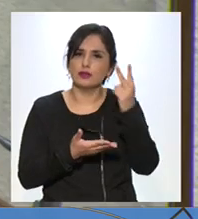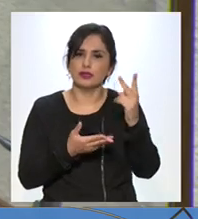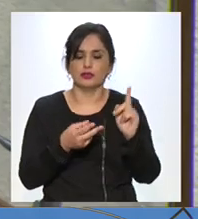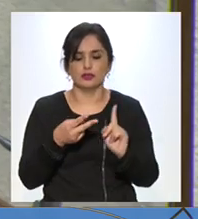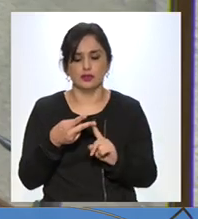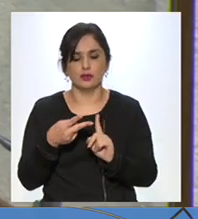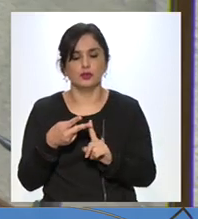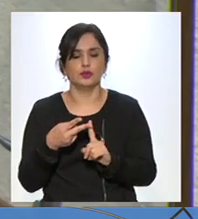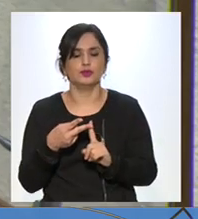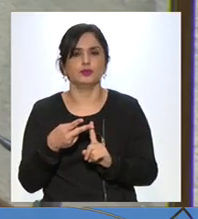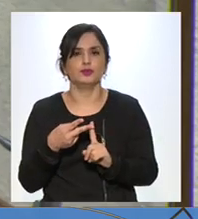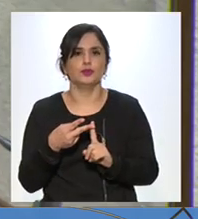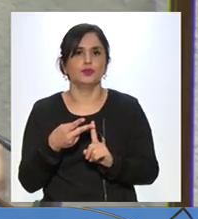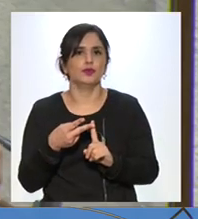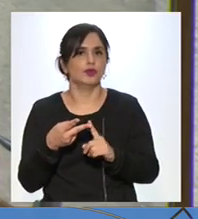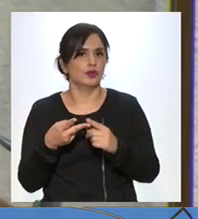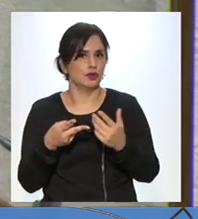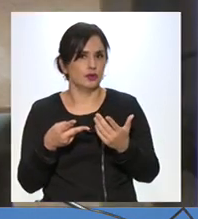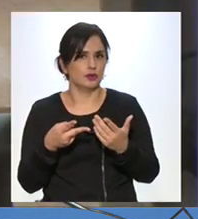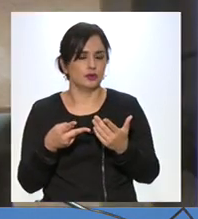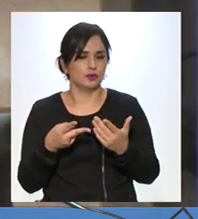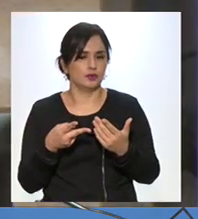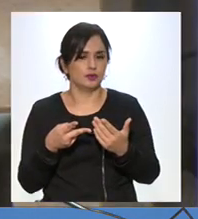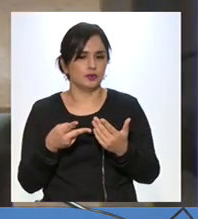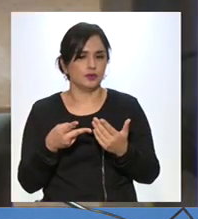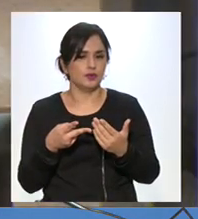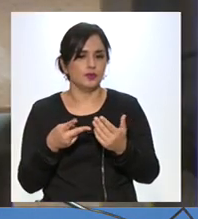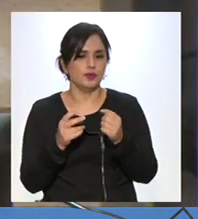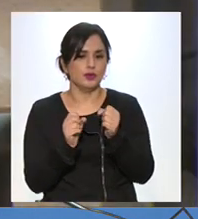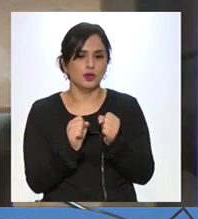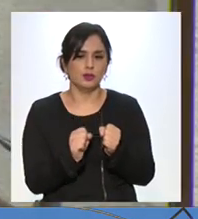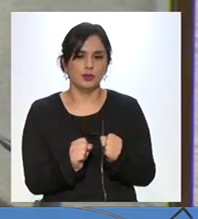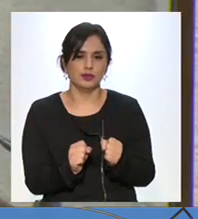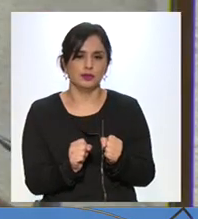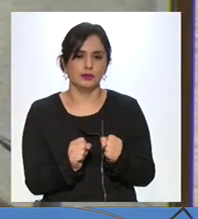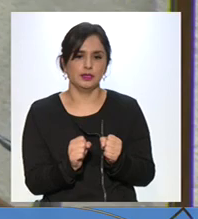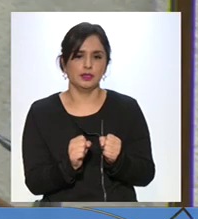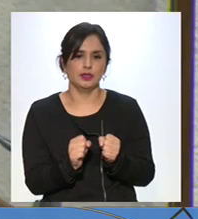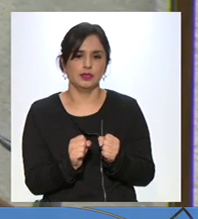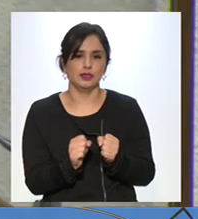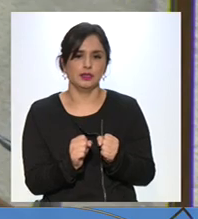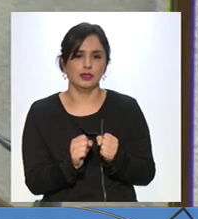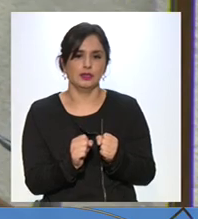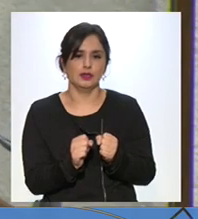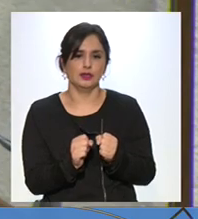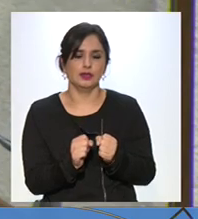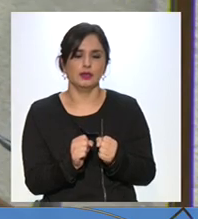segundo tema dice relación con la posibilidad de que emerjan